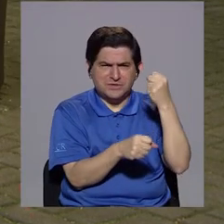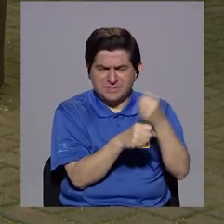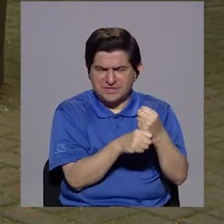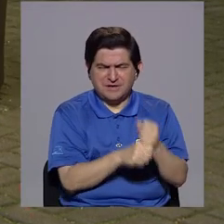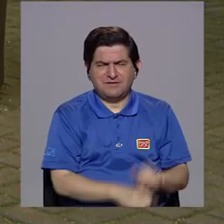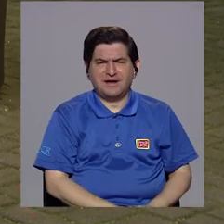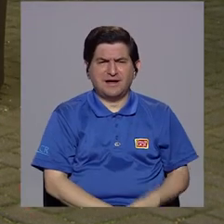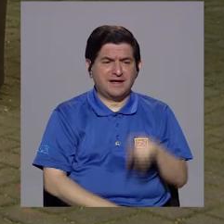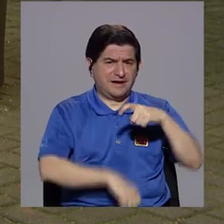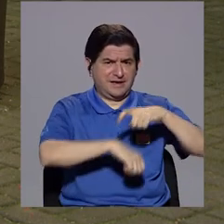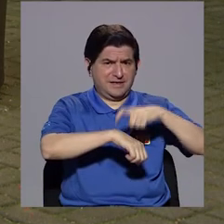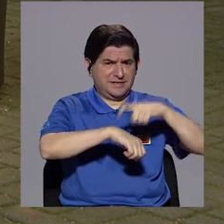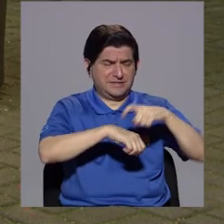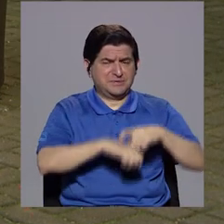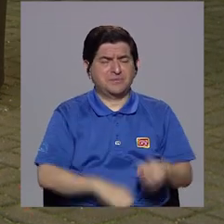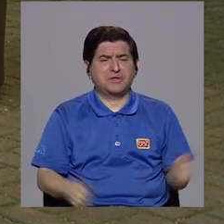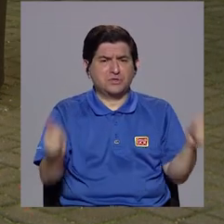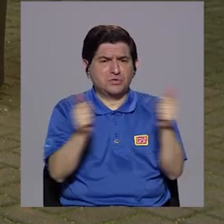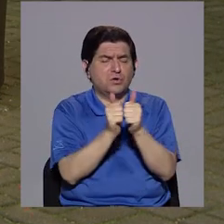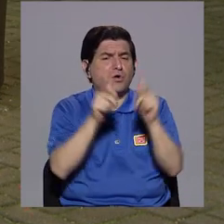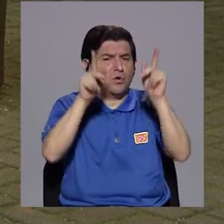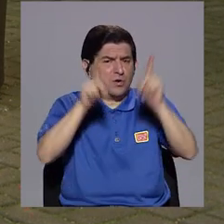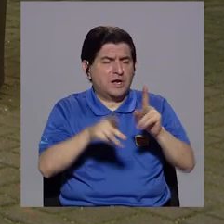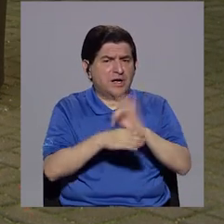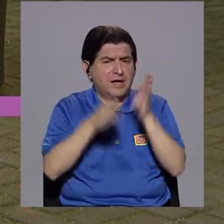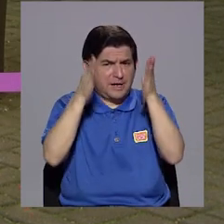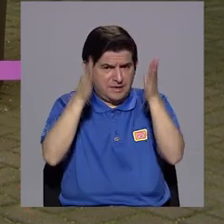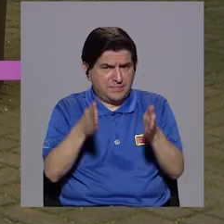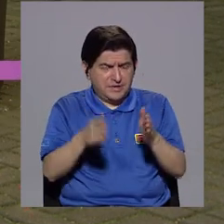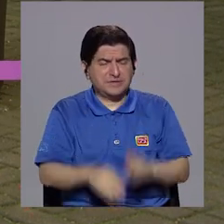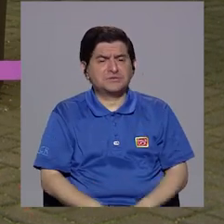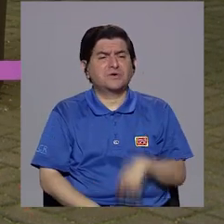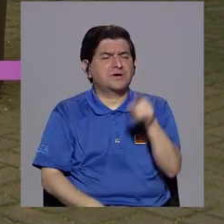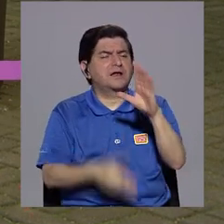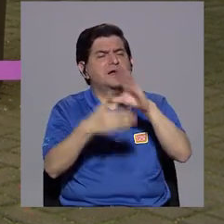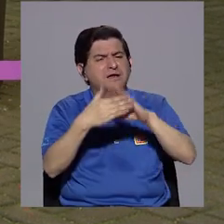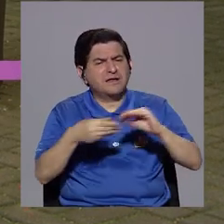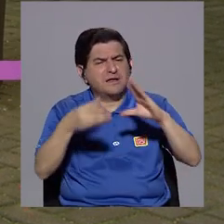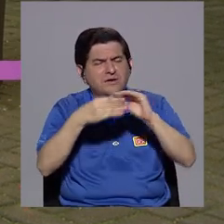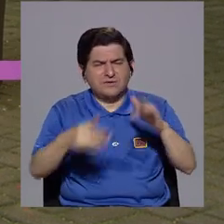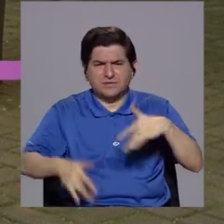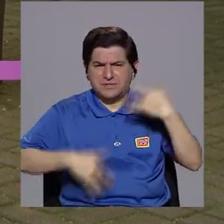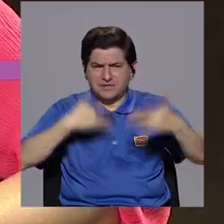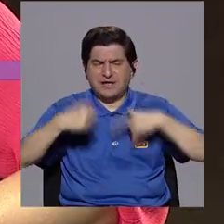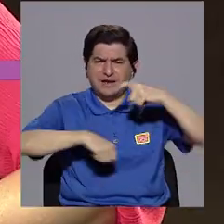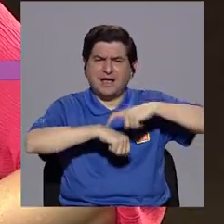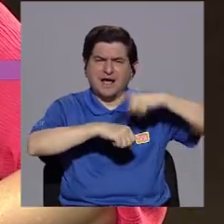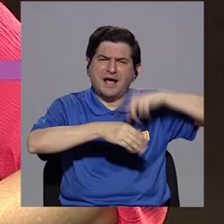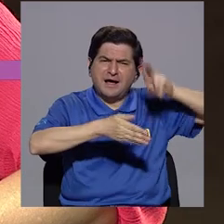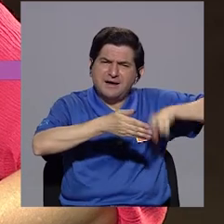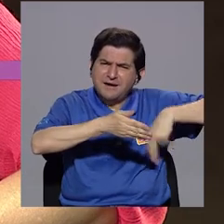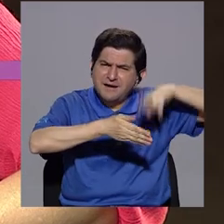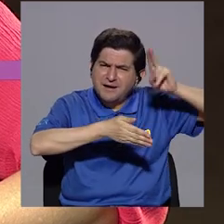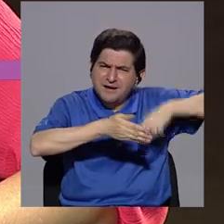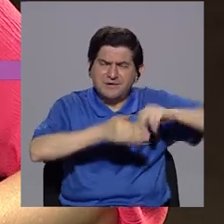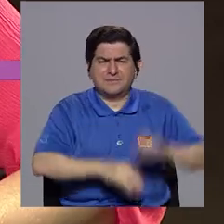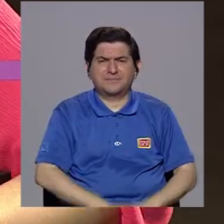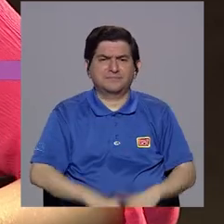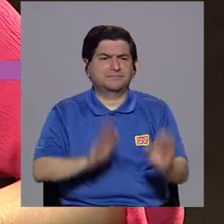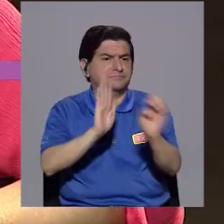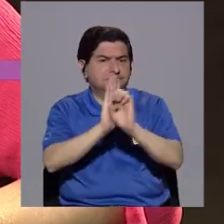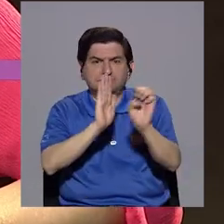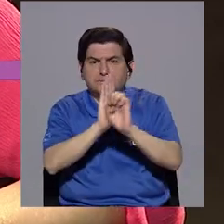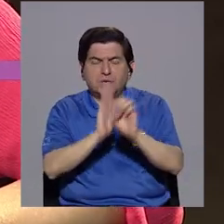trabaja, están a la par del terapeuta, está la persona a la par suya y le va contando lo que va sintiendo en el momento que va pintando,